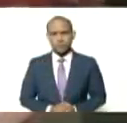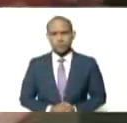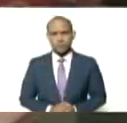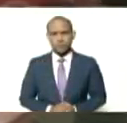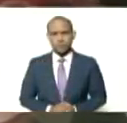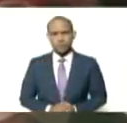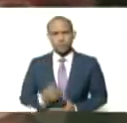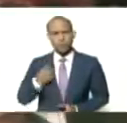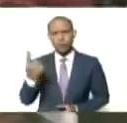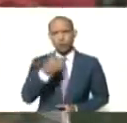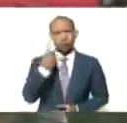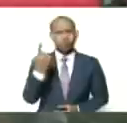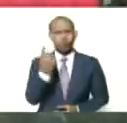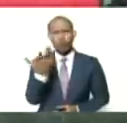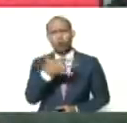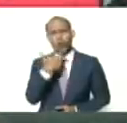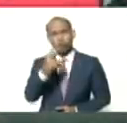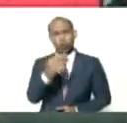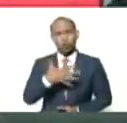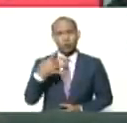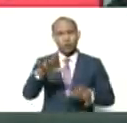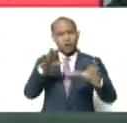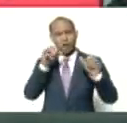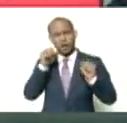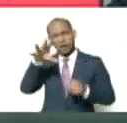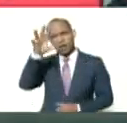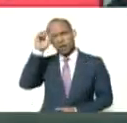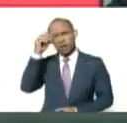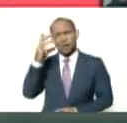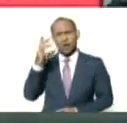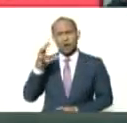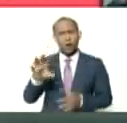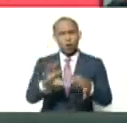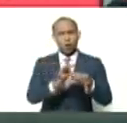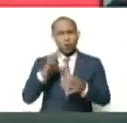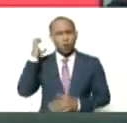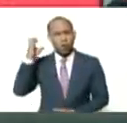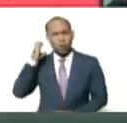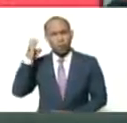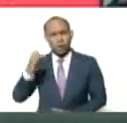Eso es lo que no quiere entender la vetusta Unión Europea,